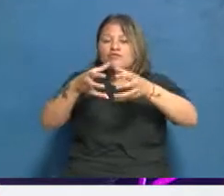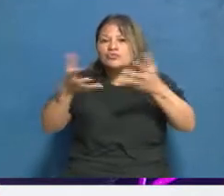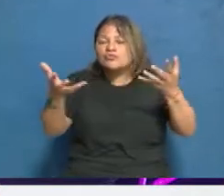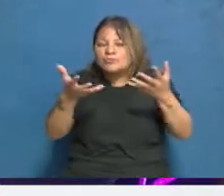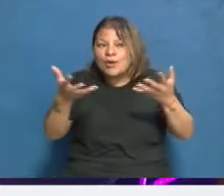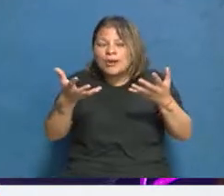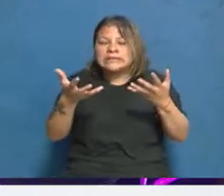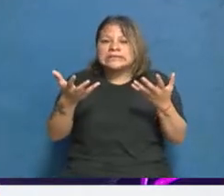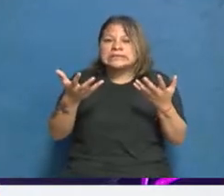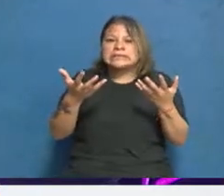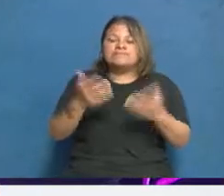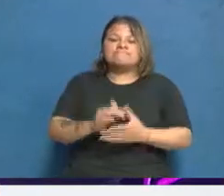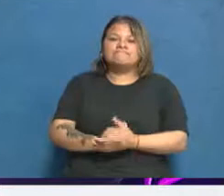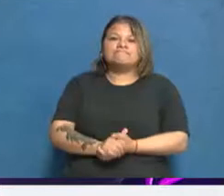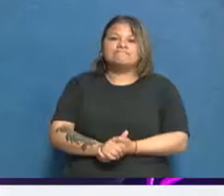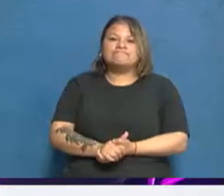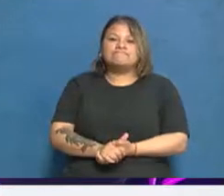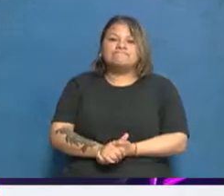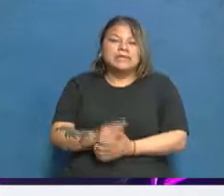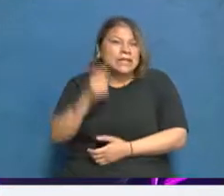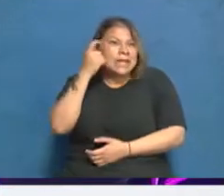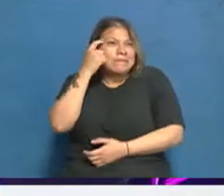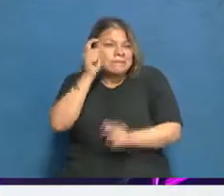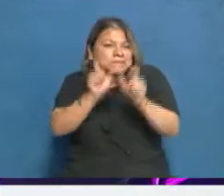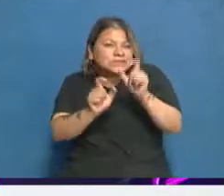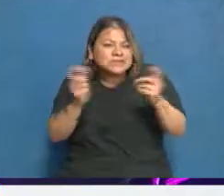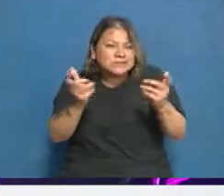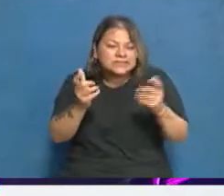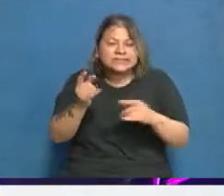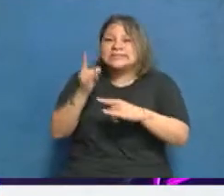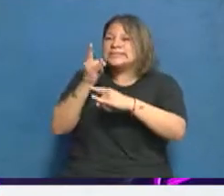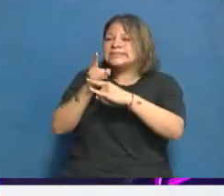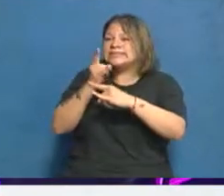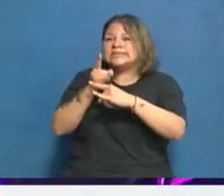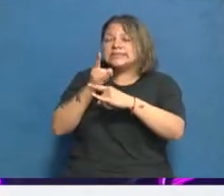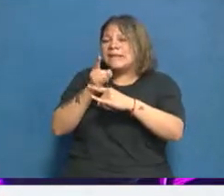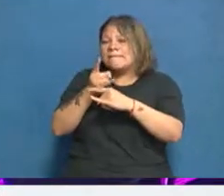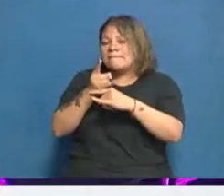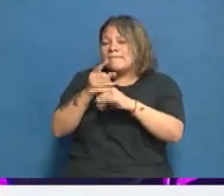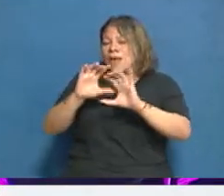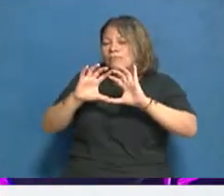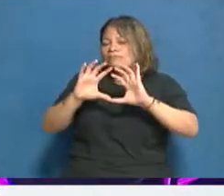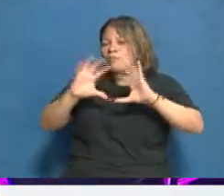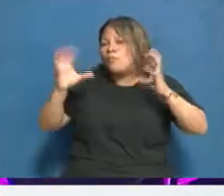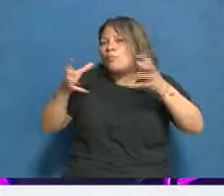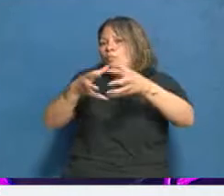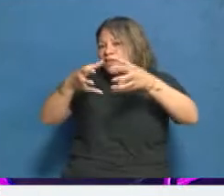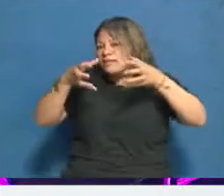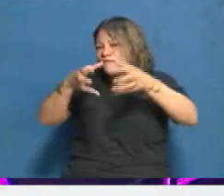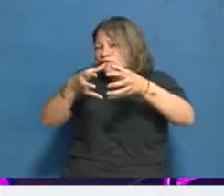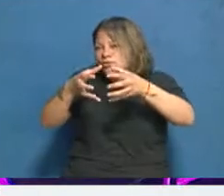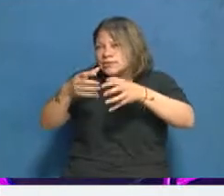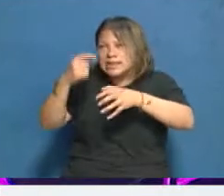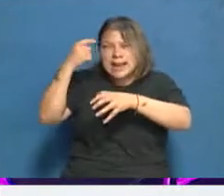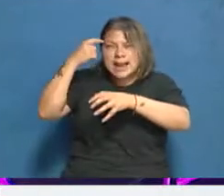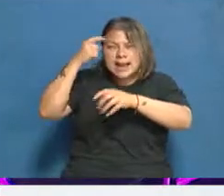sugestivo. Siempre que se acerca un mundial, en el